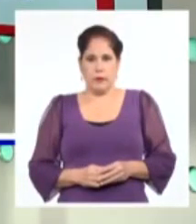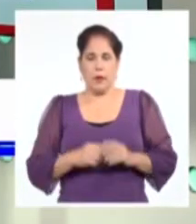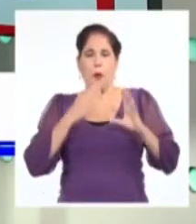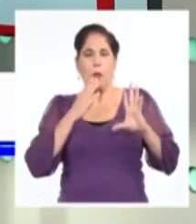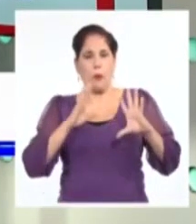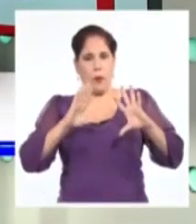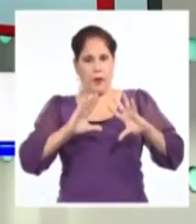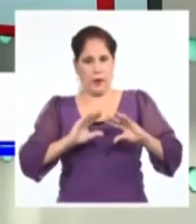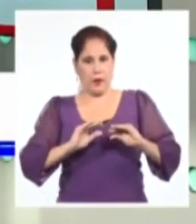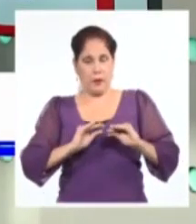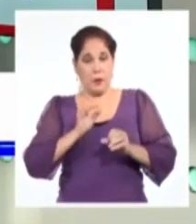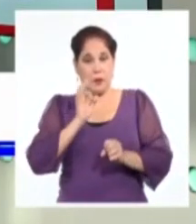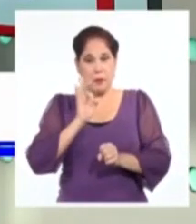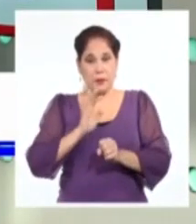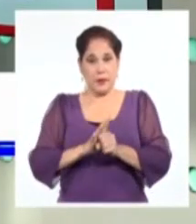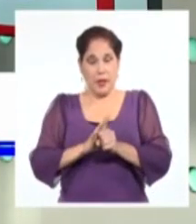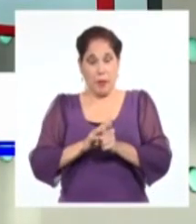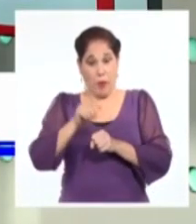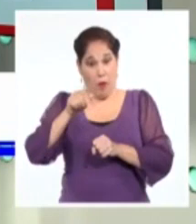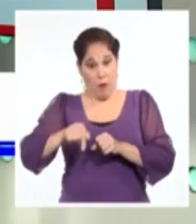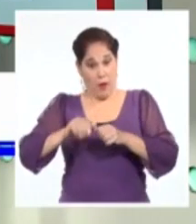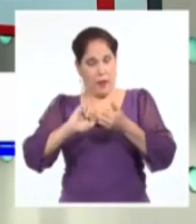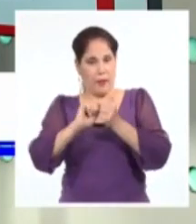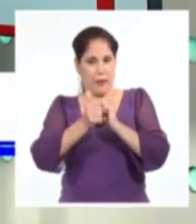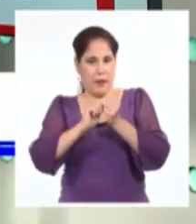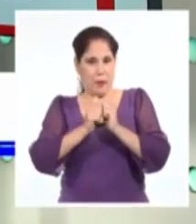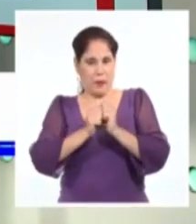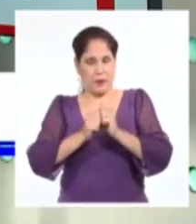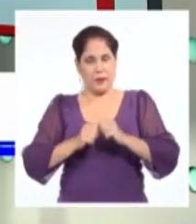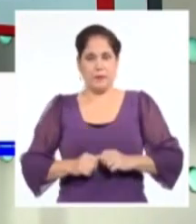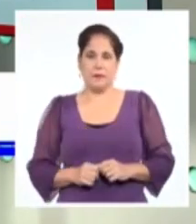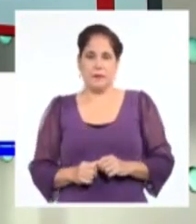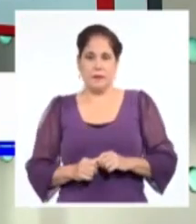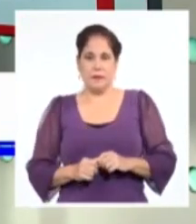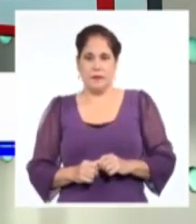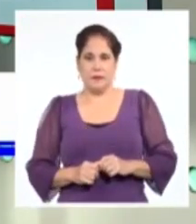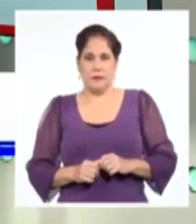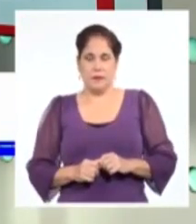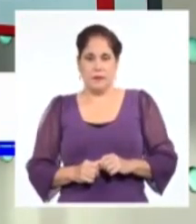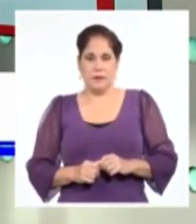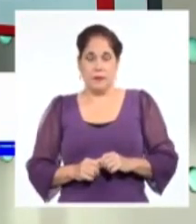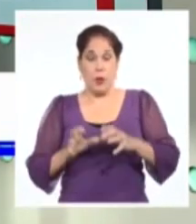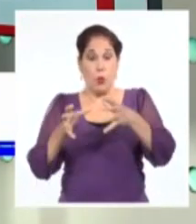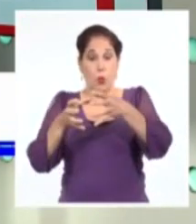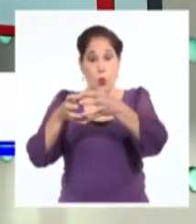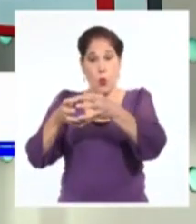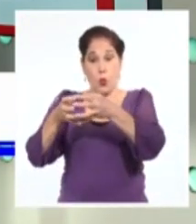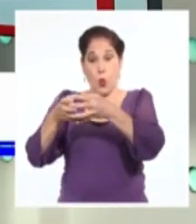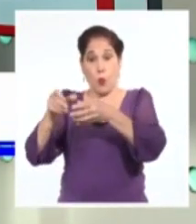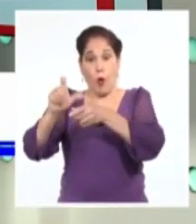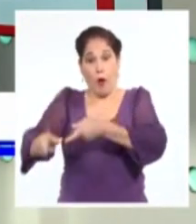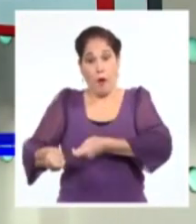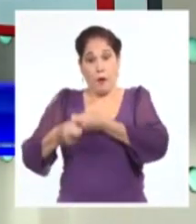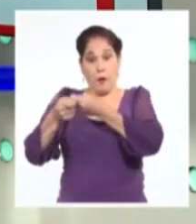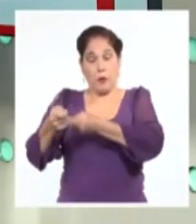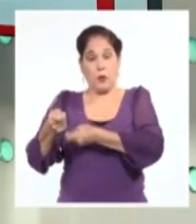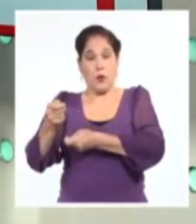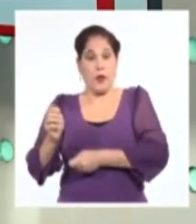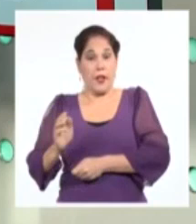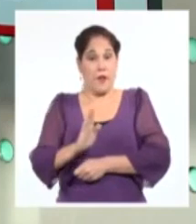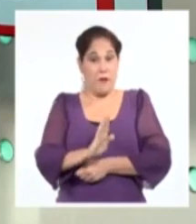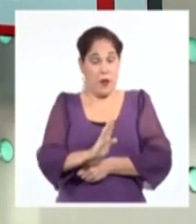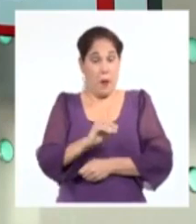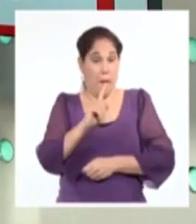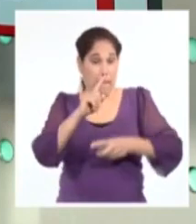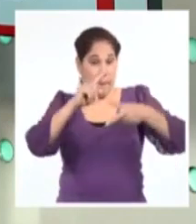Buenas noches, ya comenzamos nuestro segmento deportivo en la emisión estelar. El potente equipo de agricultores regresó hoy a la cima de la